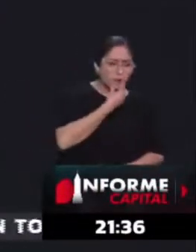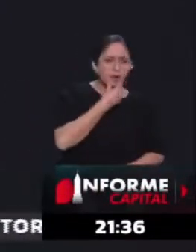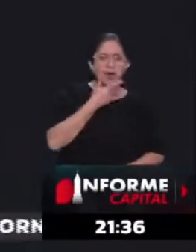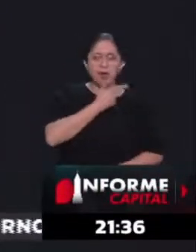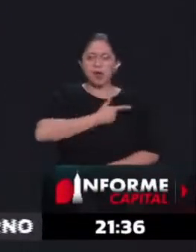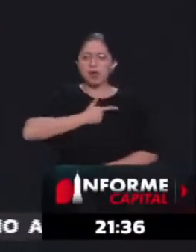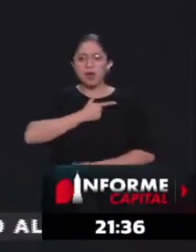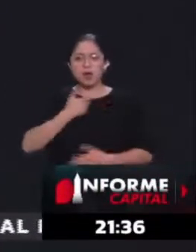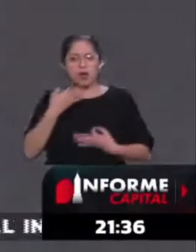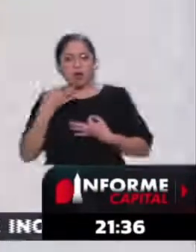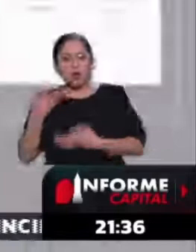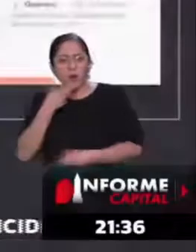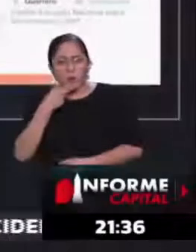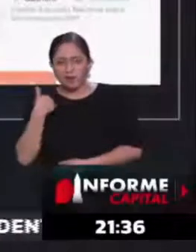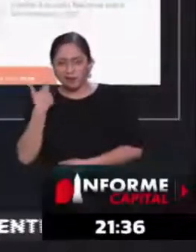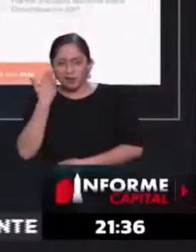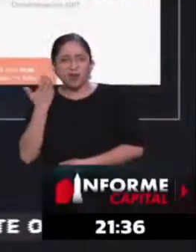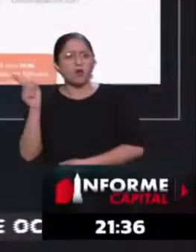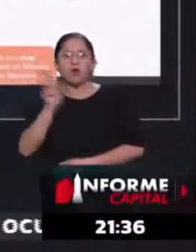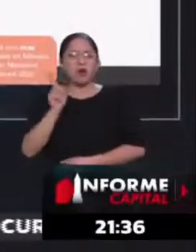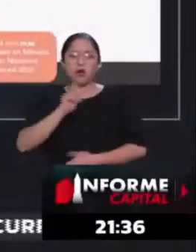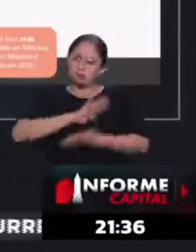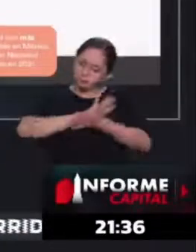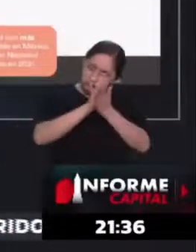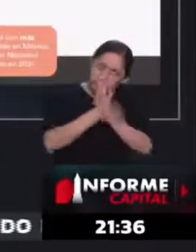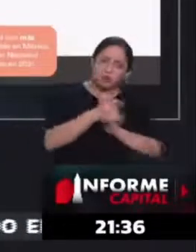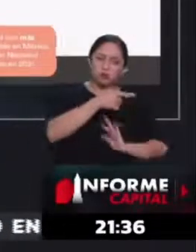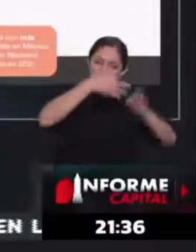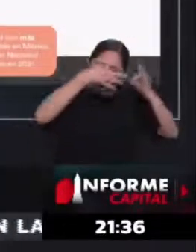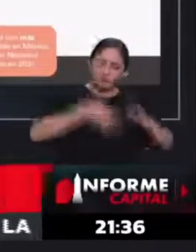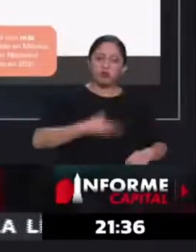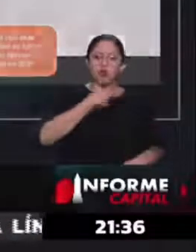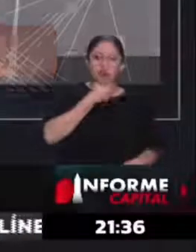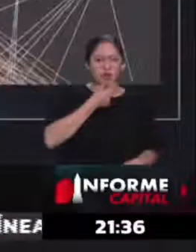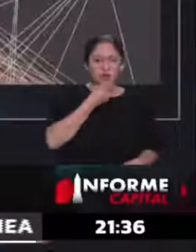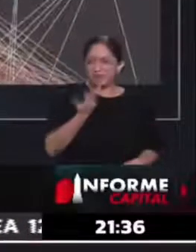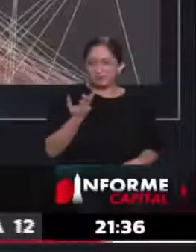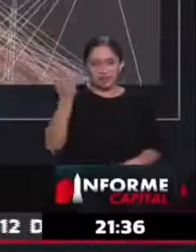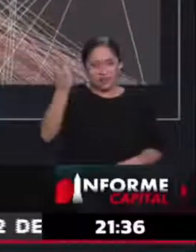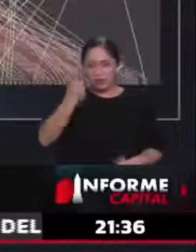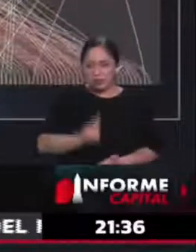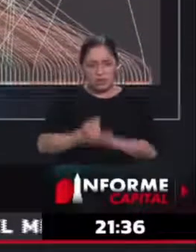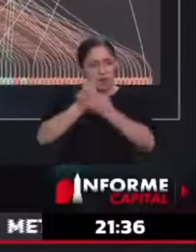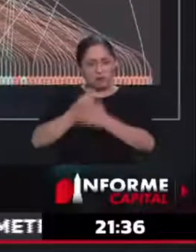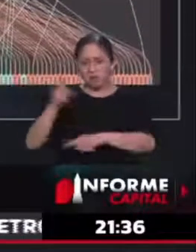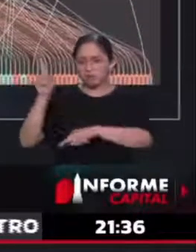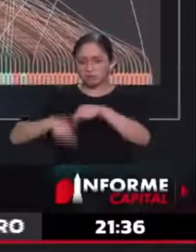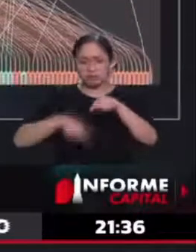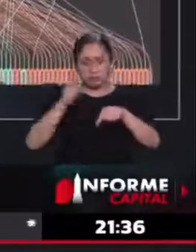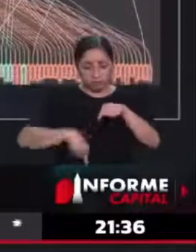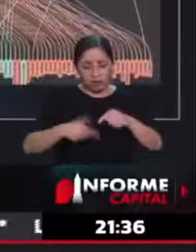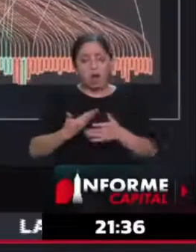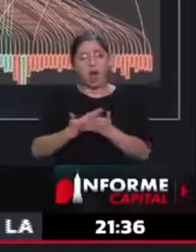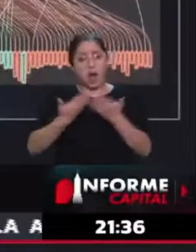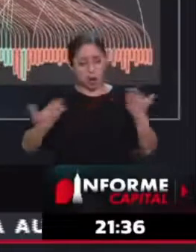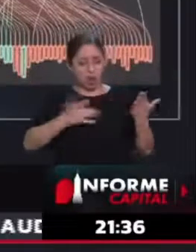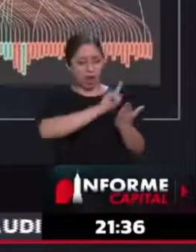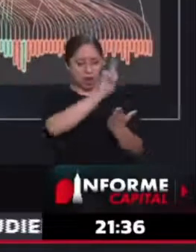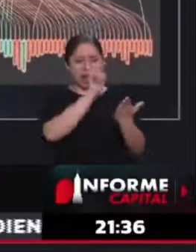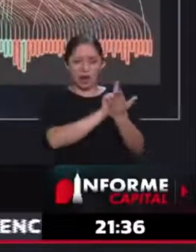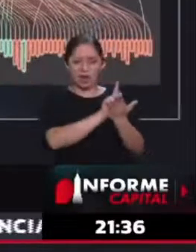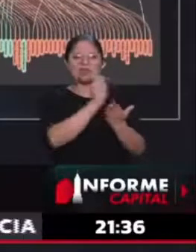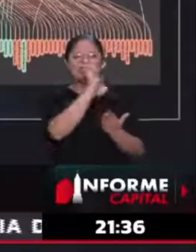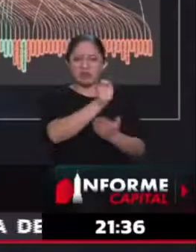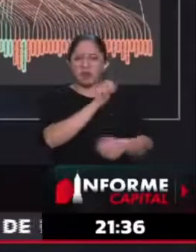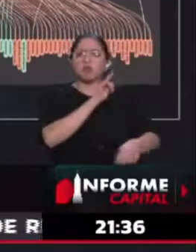mitad de los estados de la República tienen ya, cuentan ya con estas protecciones. Sin embargo, como dices,